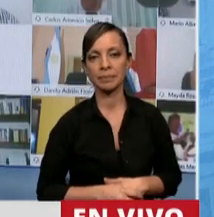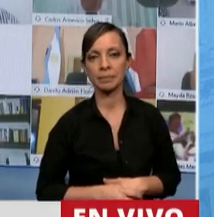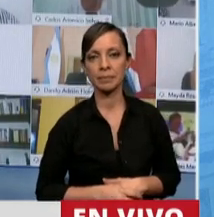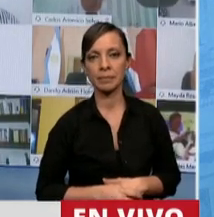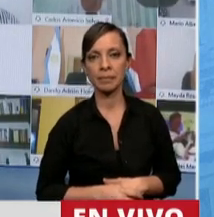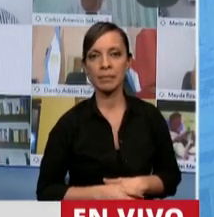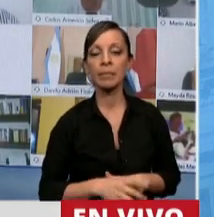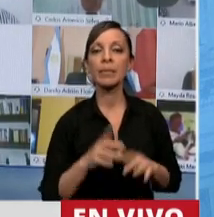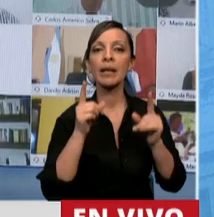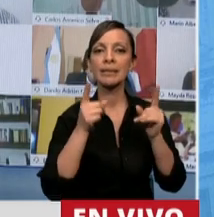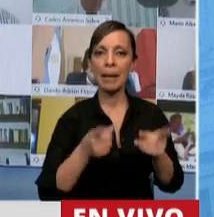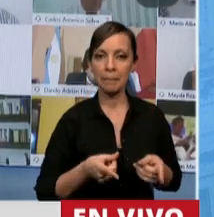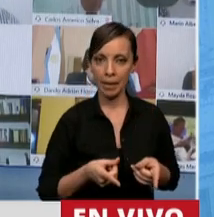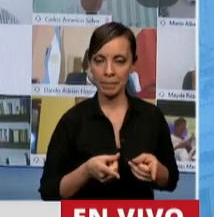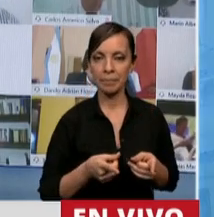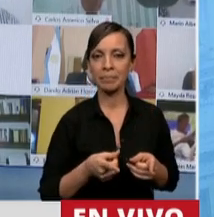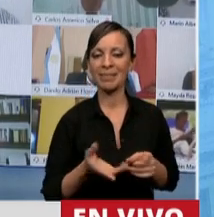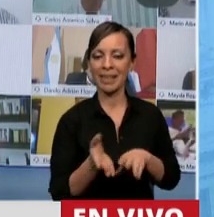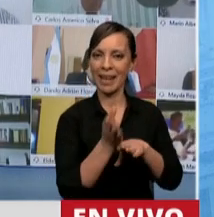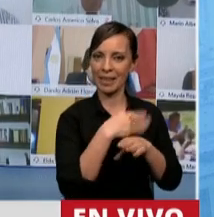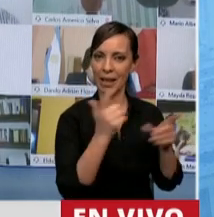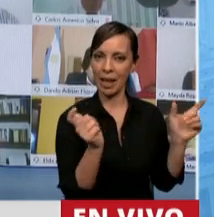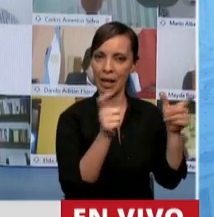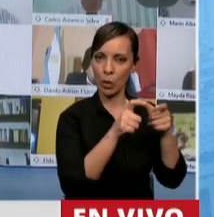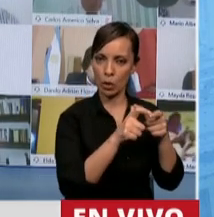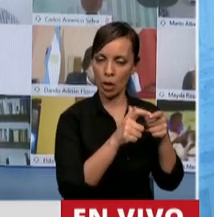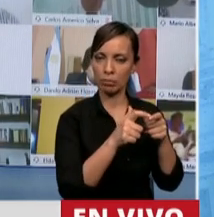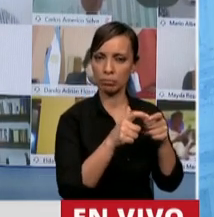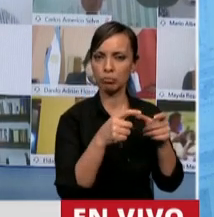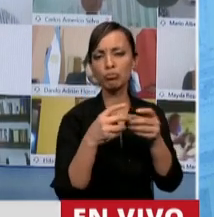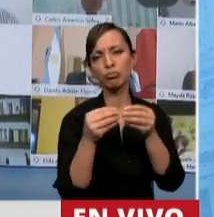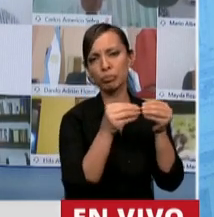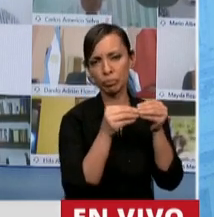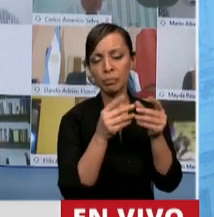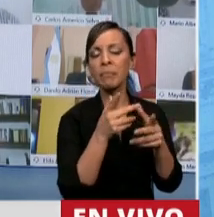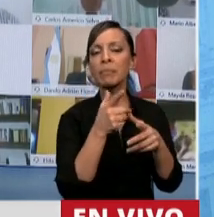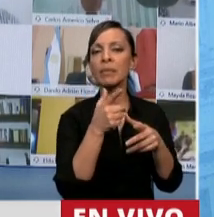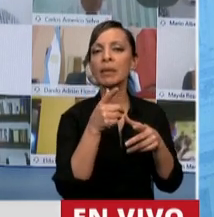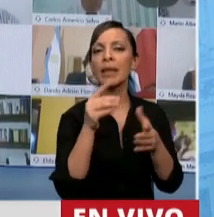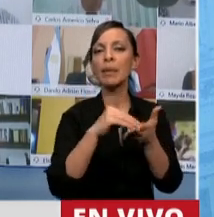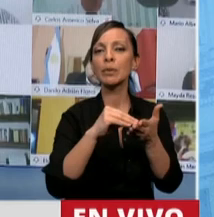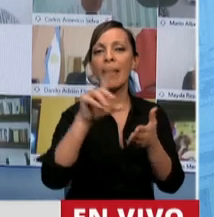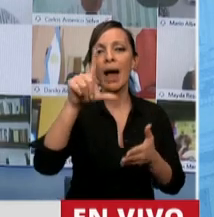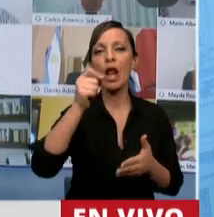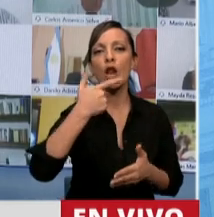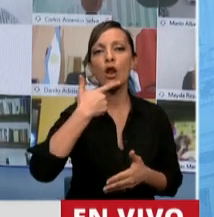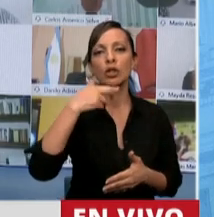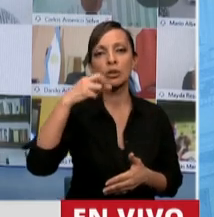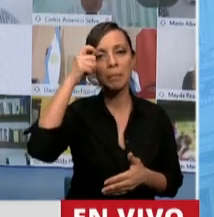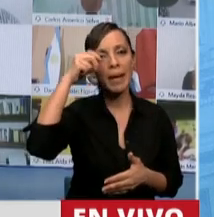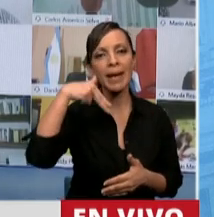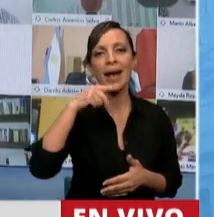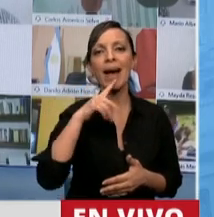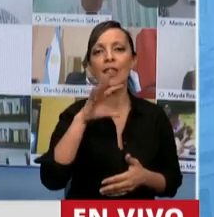Después, algo que dijo en labor parlamentaria, que dijeron varios compañeros acá, la diputada Los Penato, y es, no es lo mismo